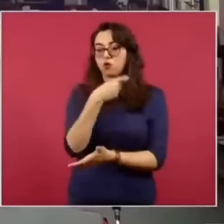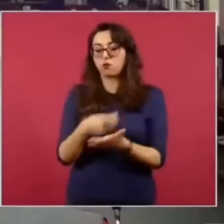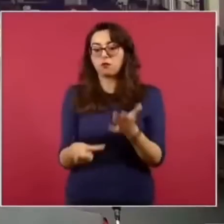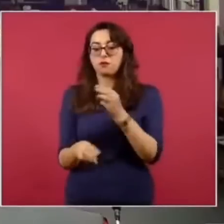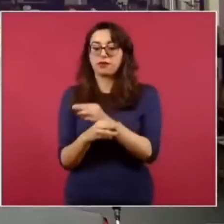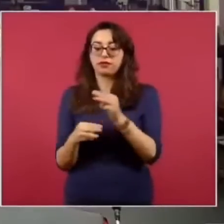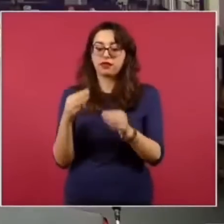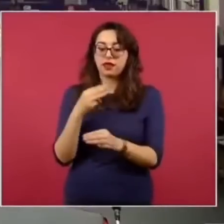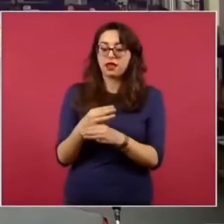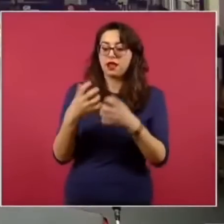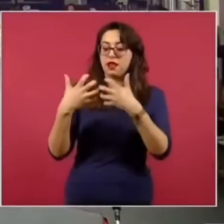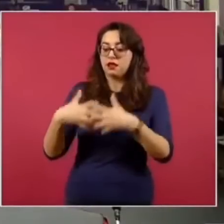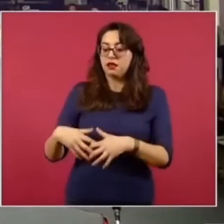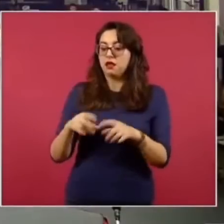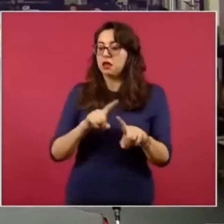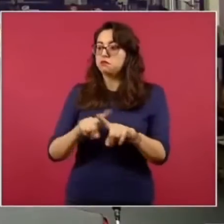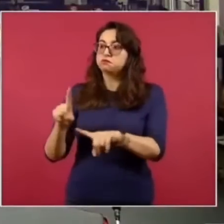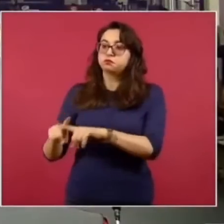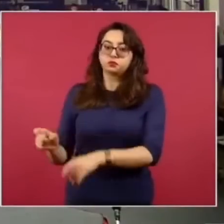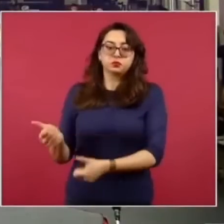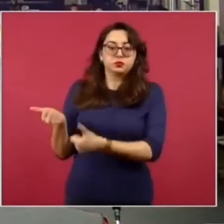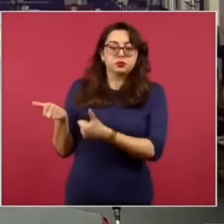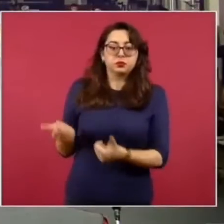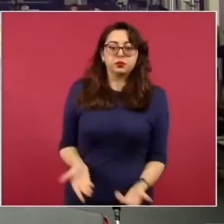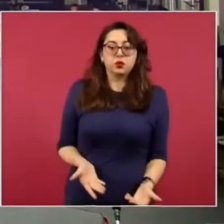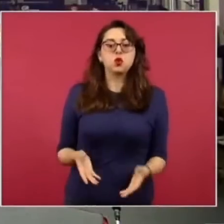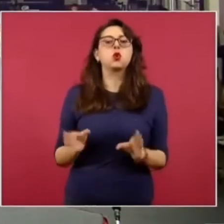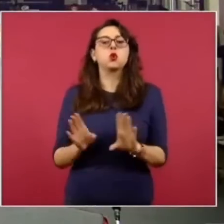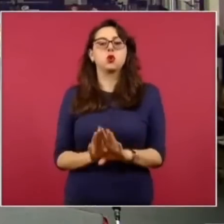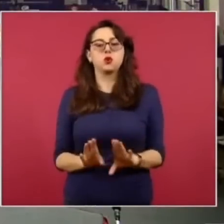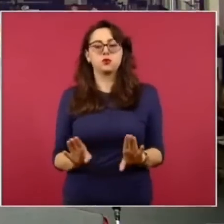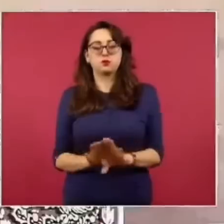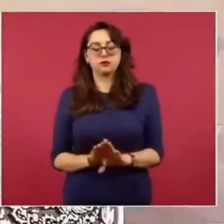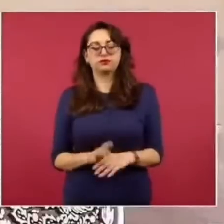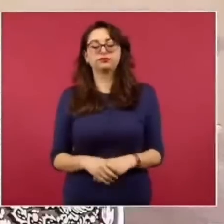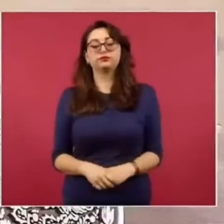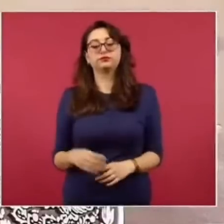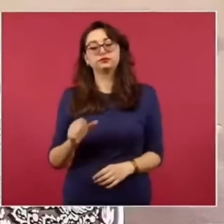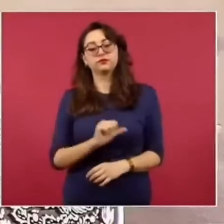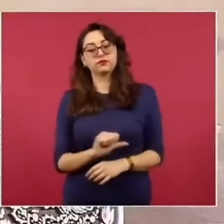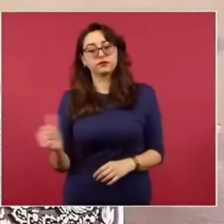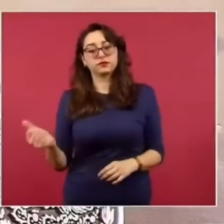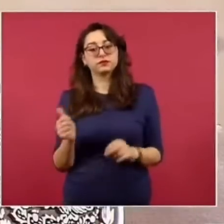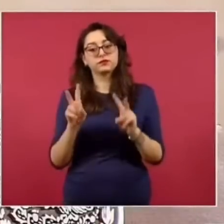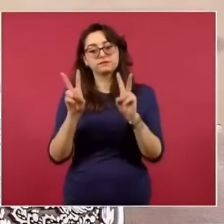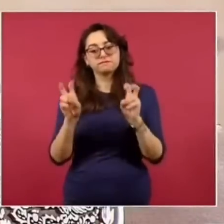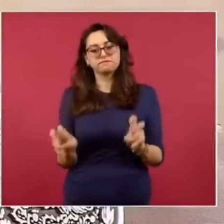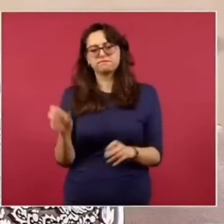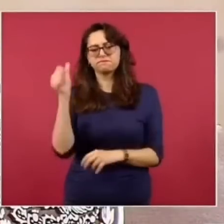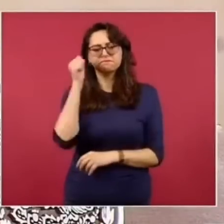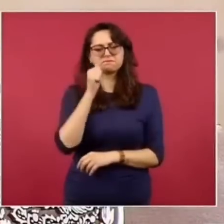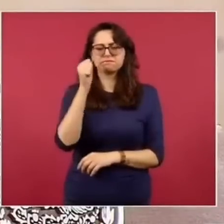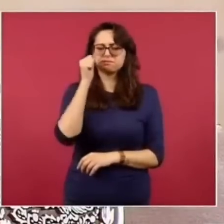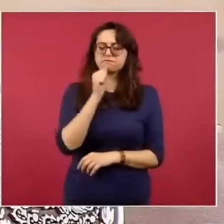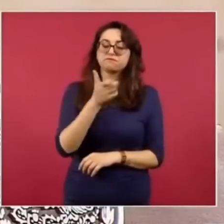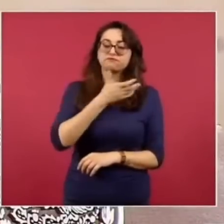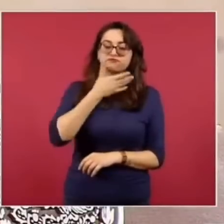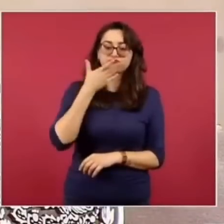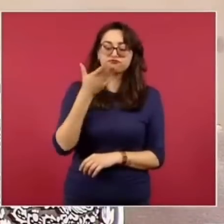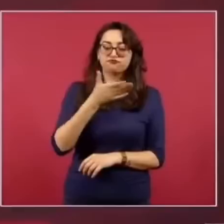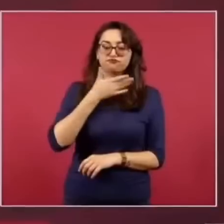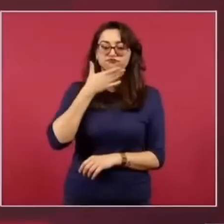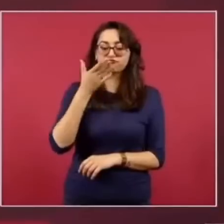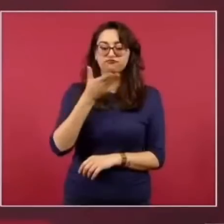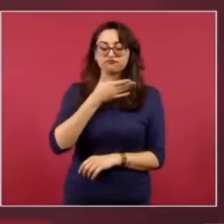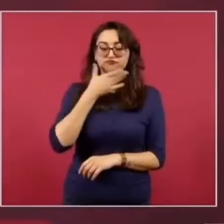equipos, de medicamentos. En el otro punto es, como siempre lo hemos hecho y en las últimas